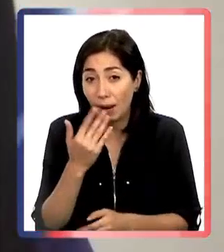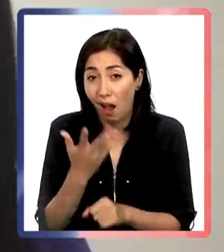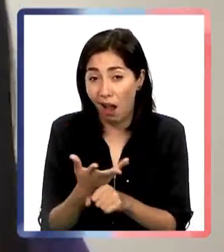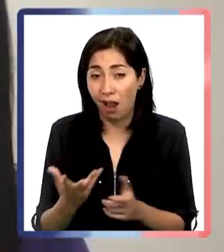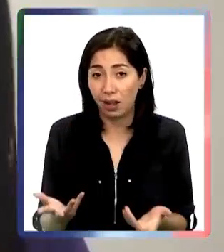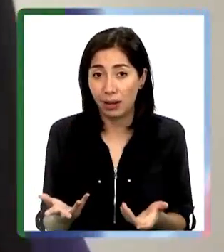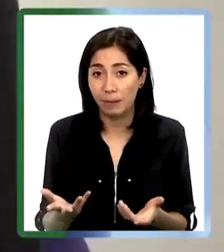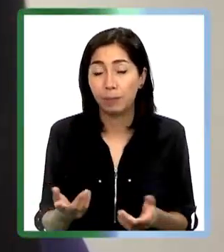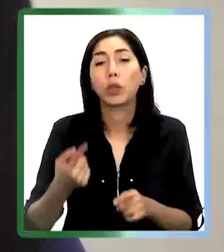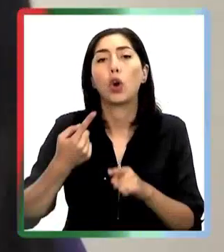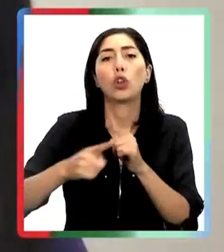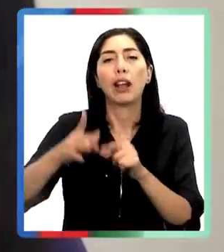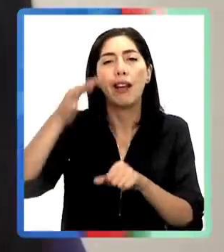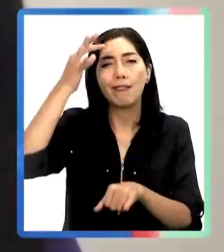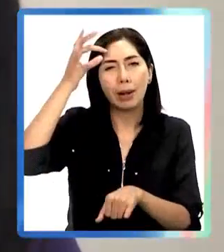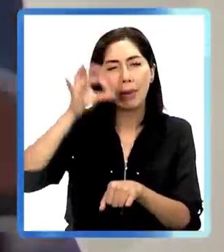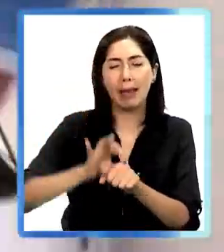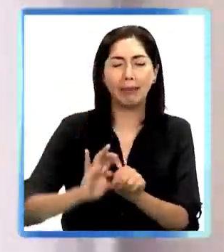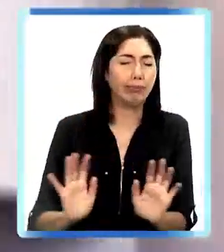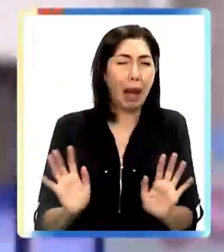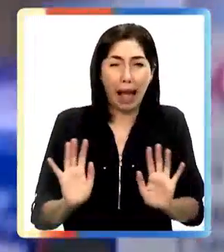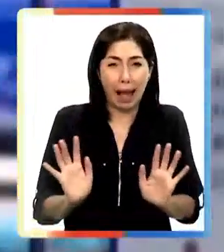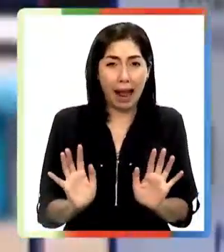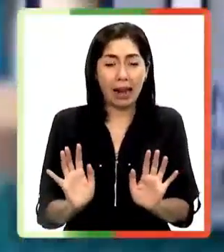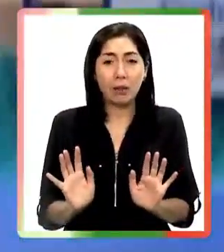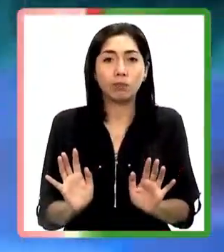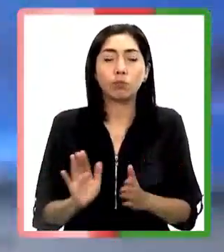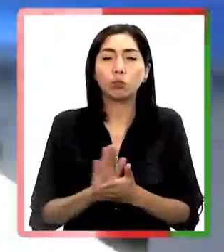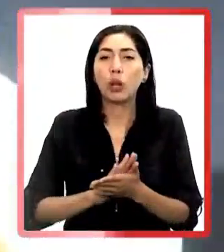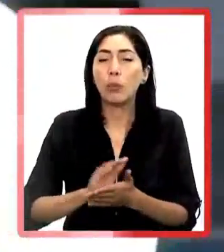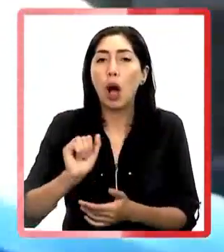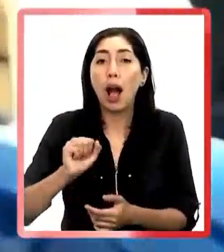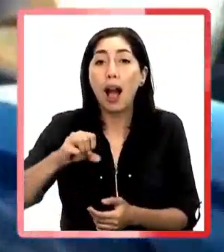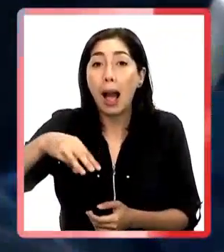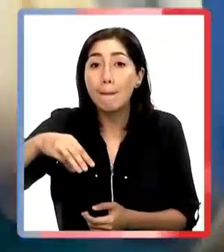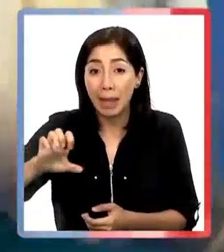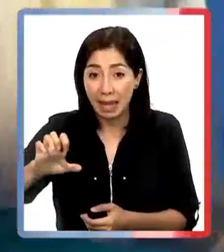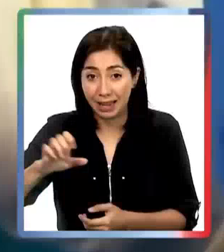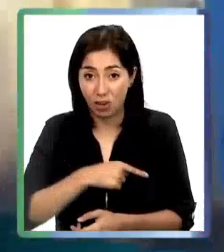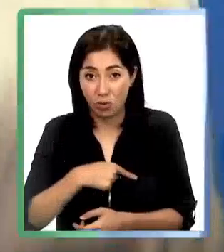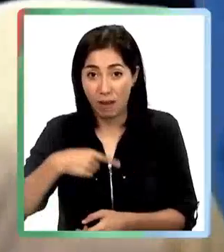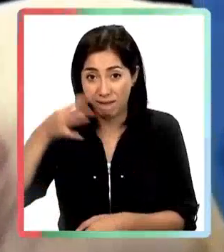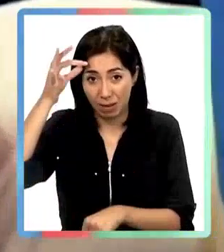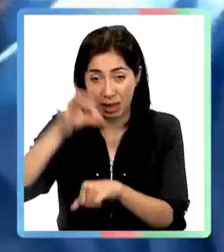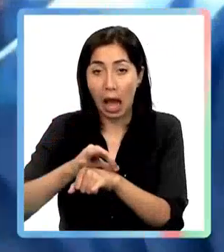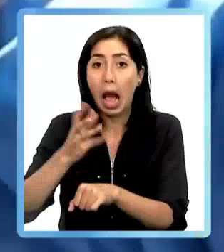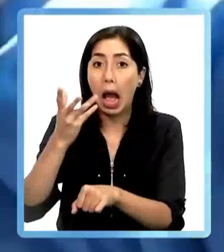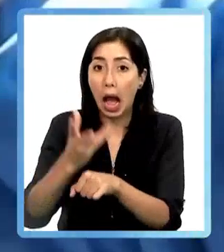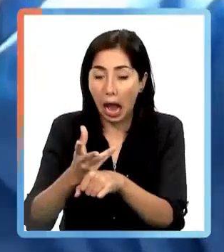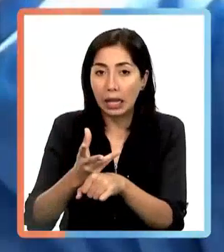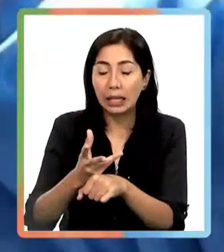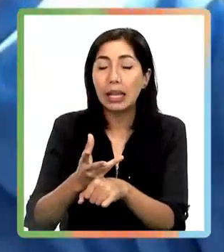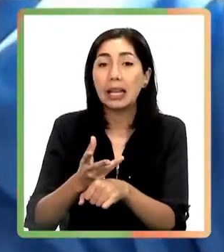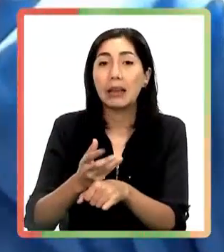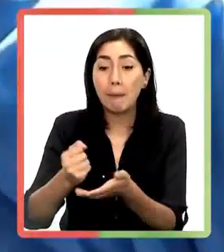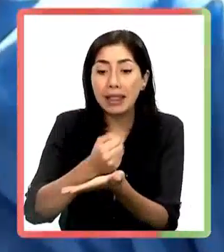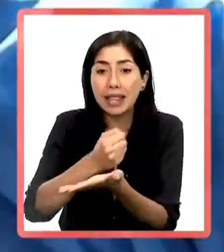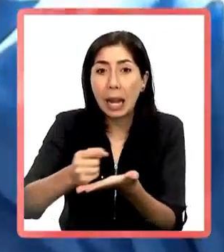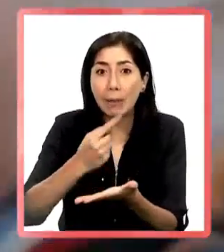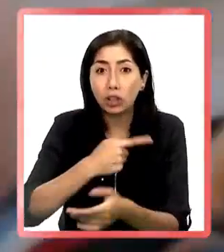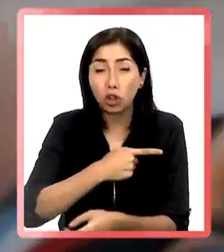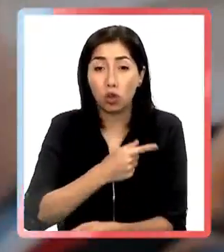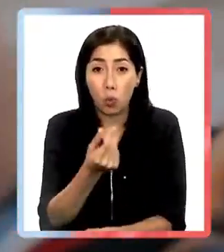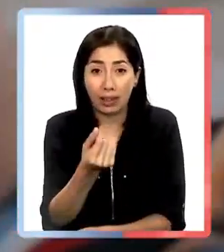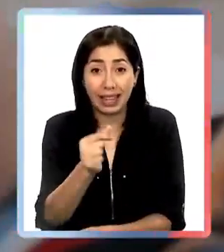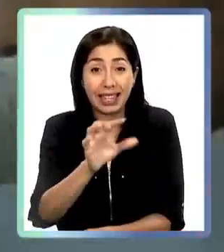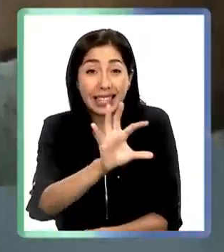si nos vamos a enfermedades catastróficas, como el AME, podemos hablar de medicamentos que cuesten 500 millones de pesos. Estamos